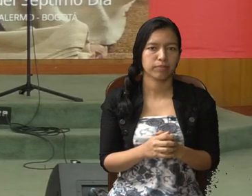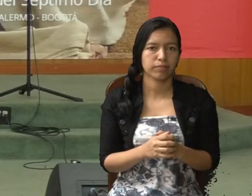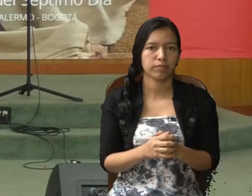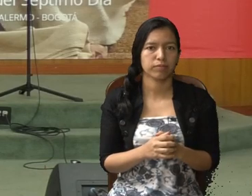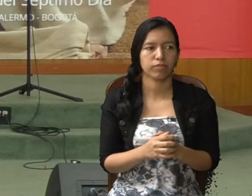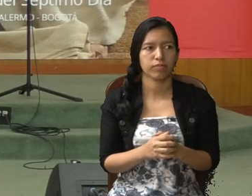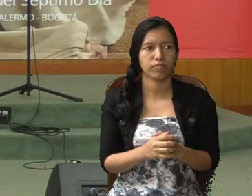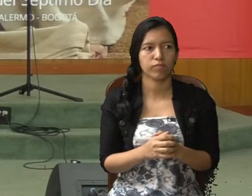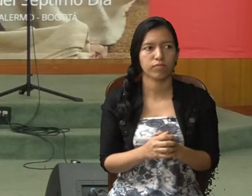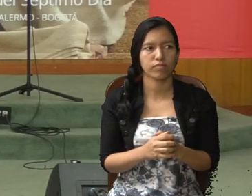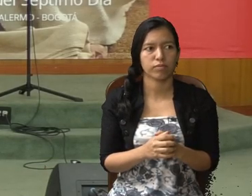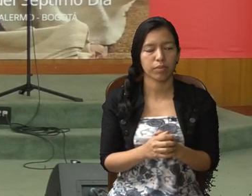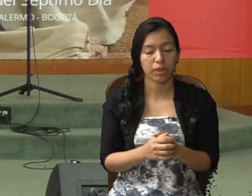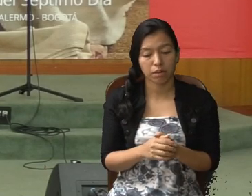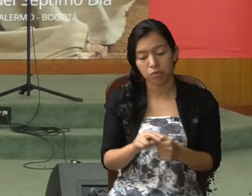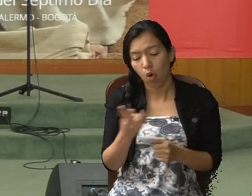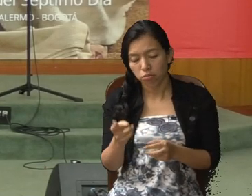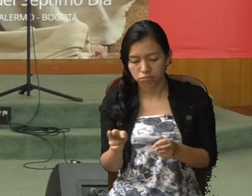Acá tengo otra conclusión